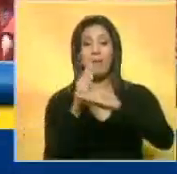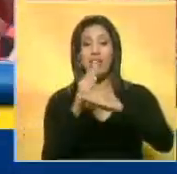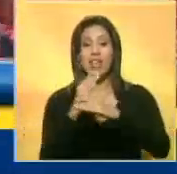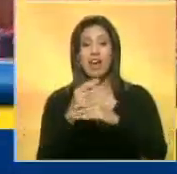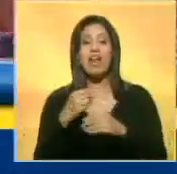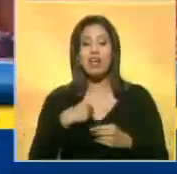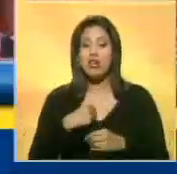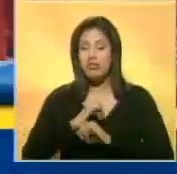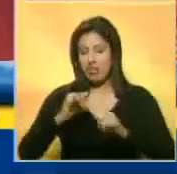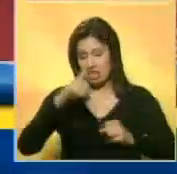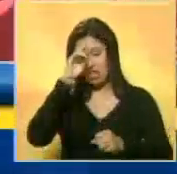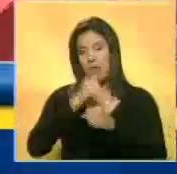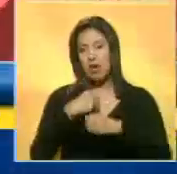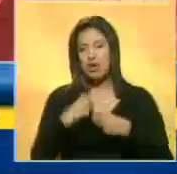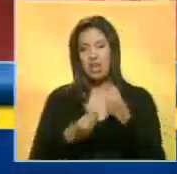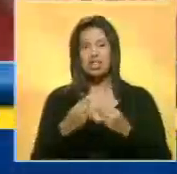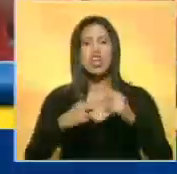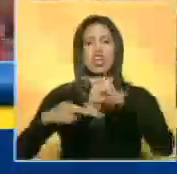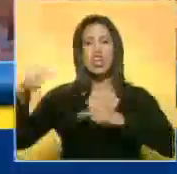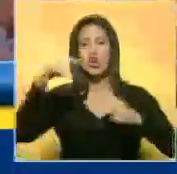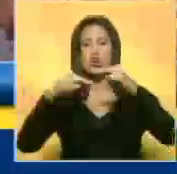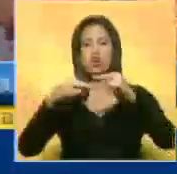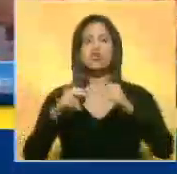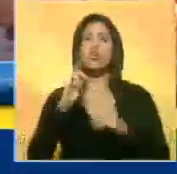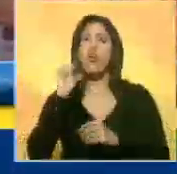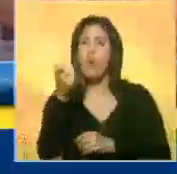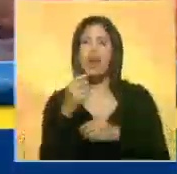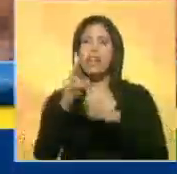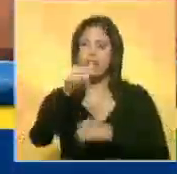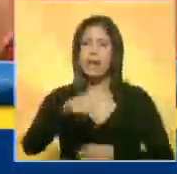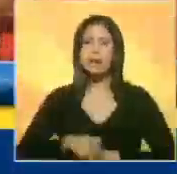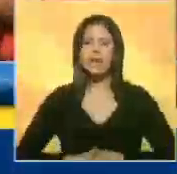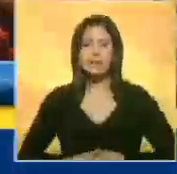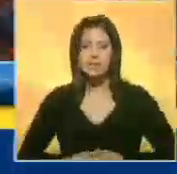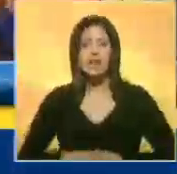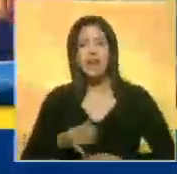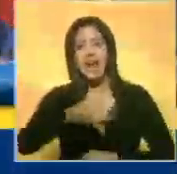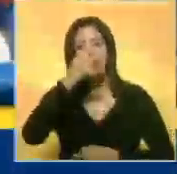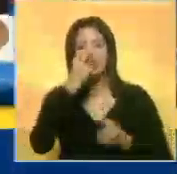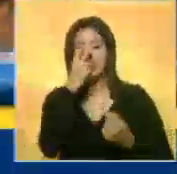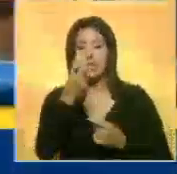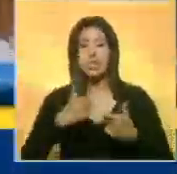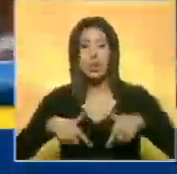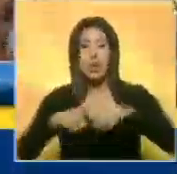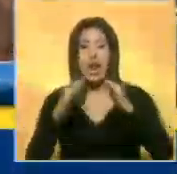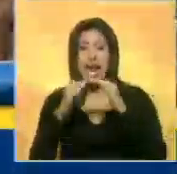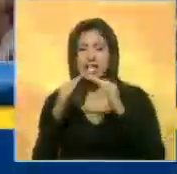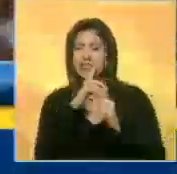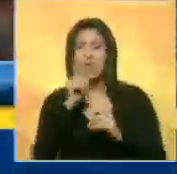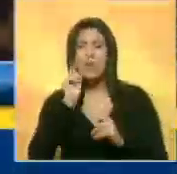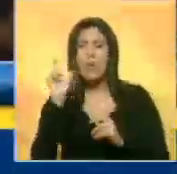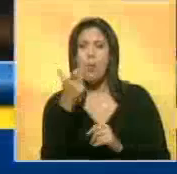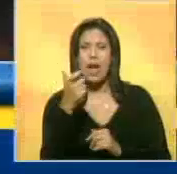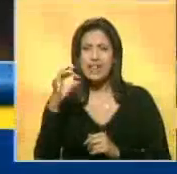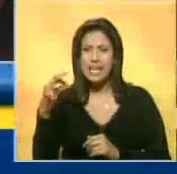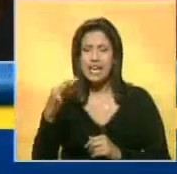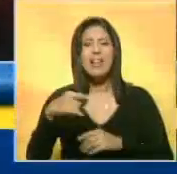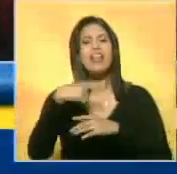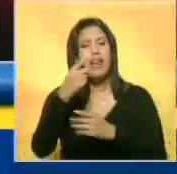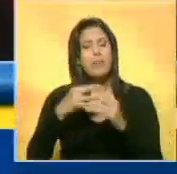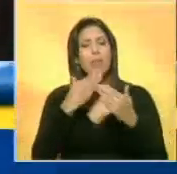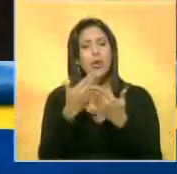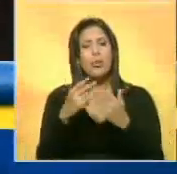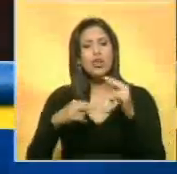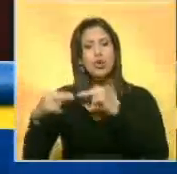mitad. Me tocará terminarlo a mí y construir el de Guarenas también. Por la tarde visitó el sector Las Casitas de Guatire, realizó propuestas para la